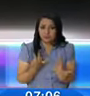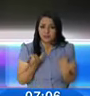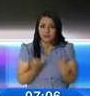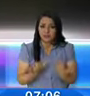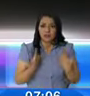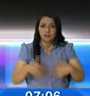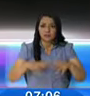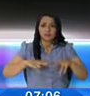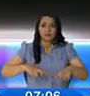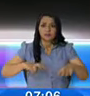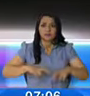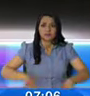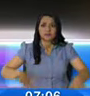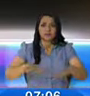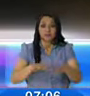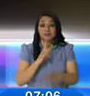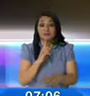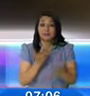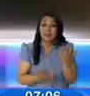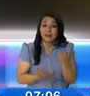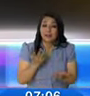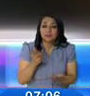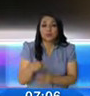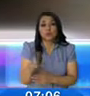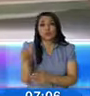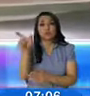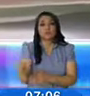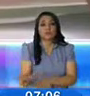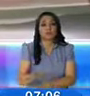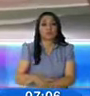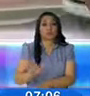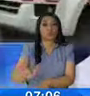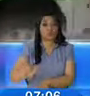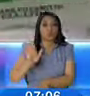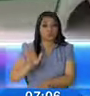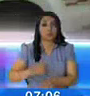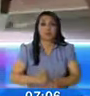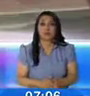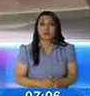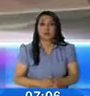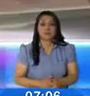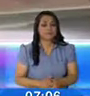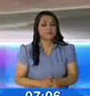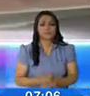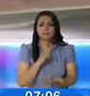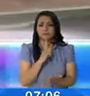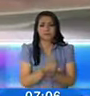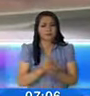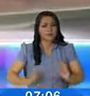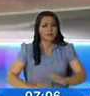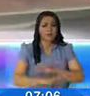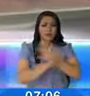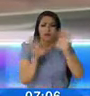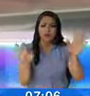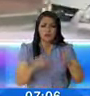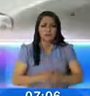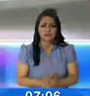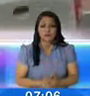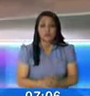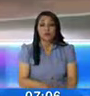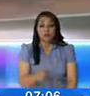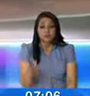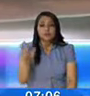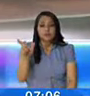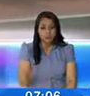debidas investigaciones porque se presume que fue provocado. Por supuesto, esto es claro. Existieron